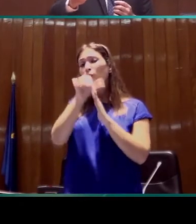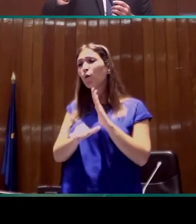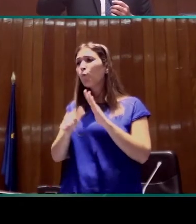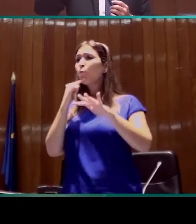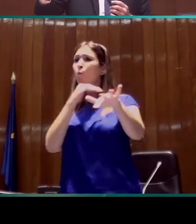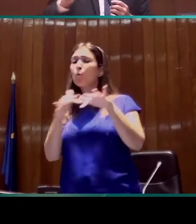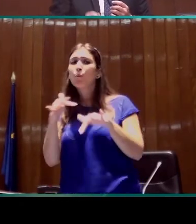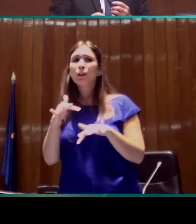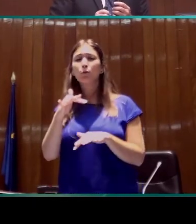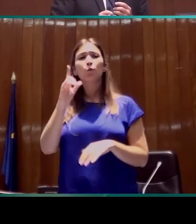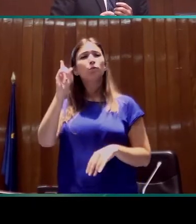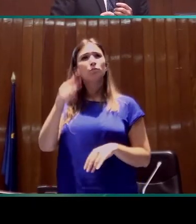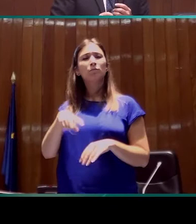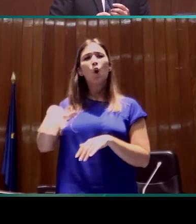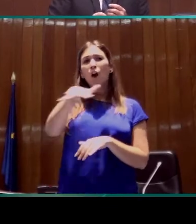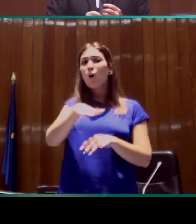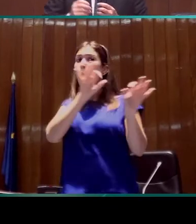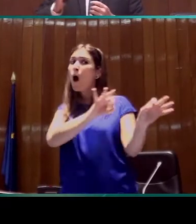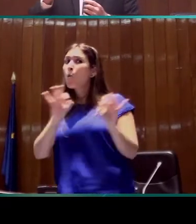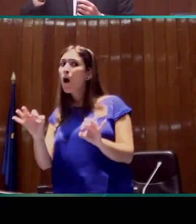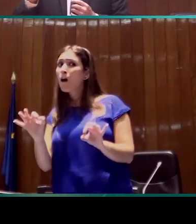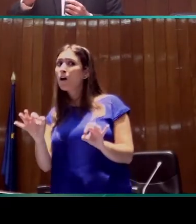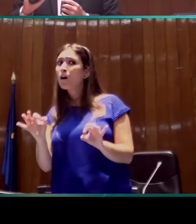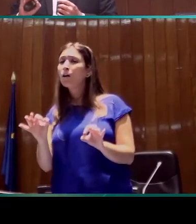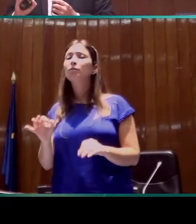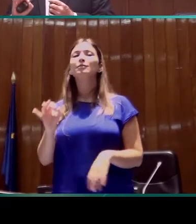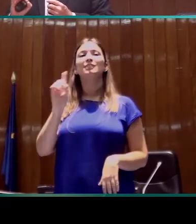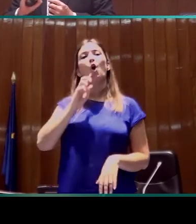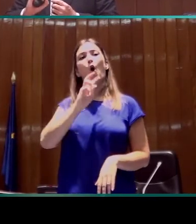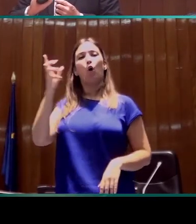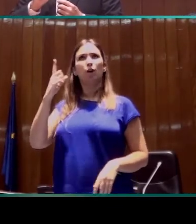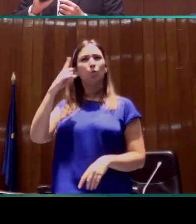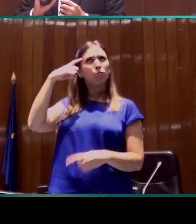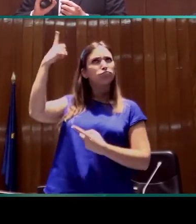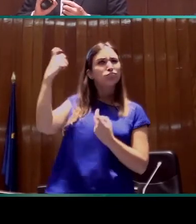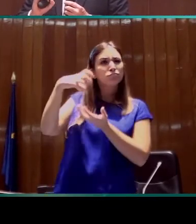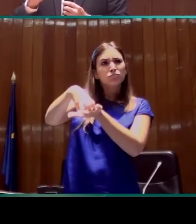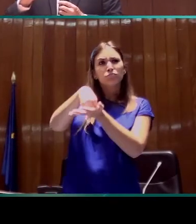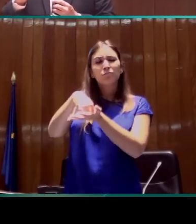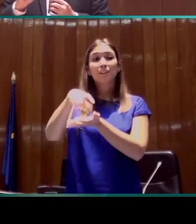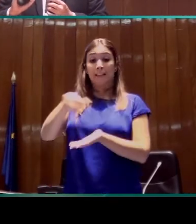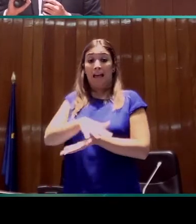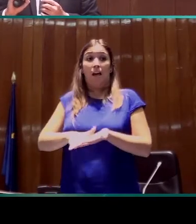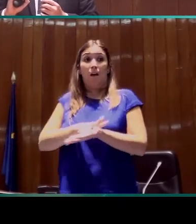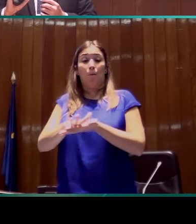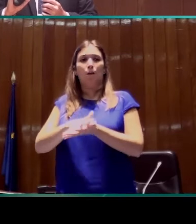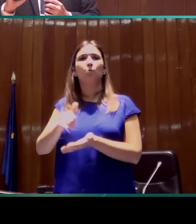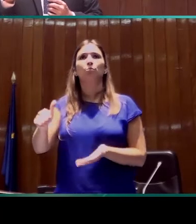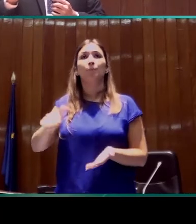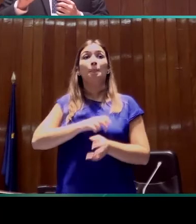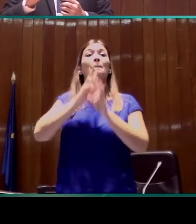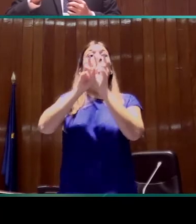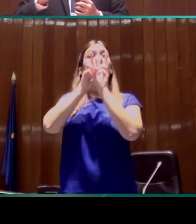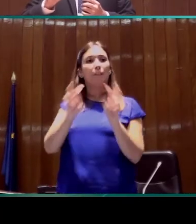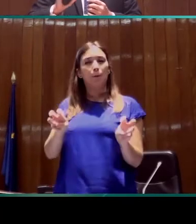el movimiento y la localización? Otra cuestión importante que vamos a abordar, que no estaba claro al